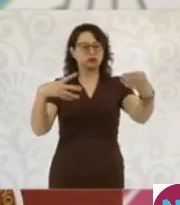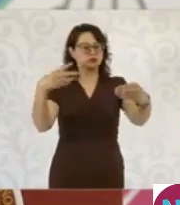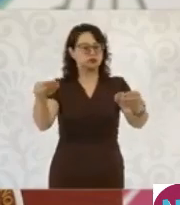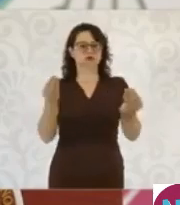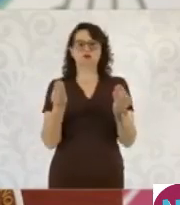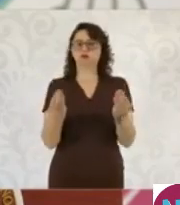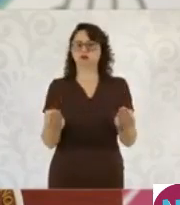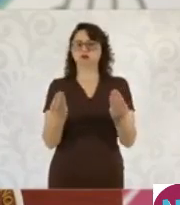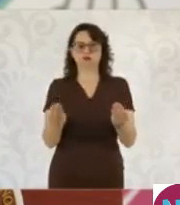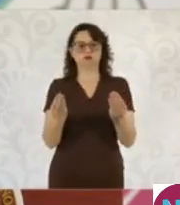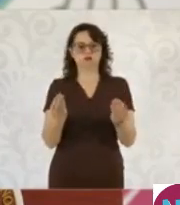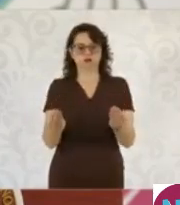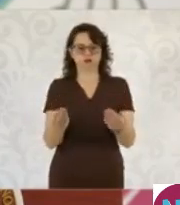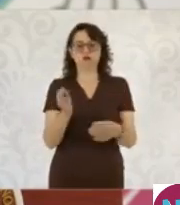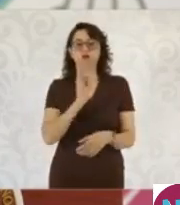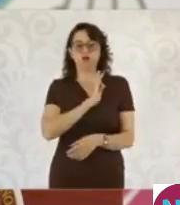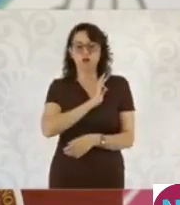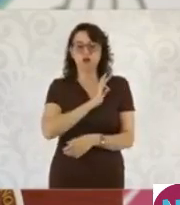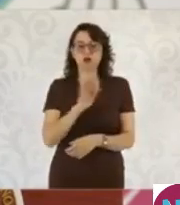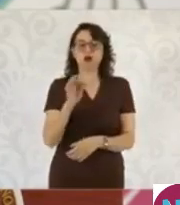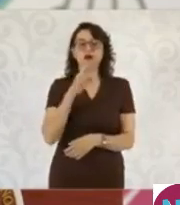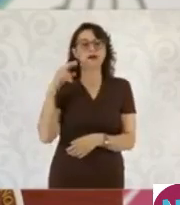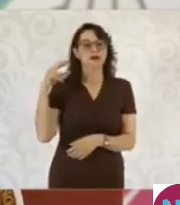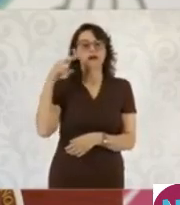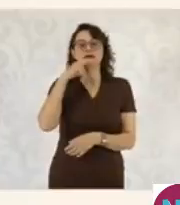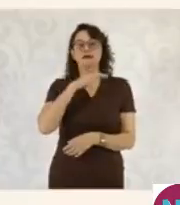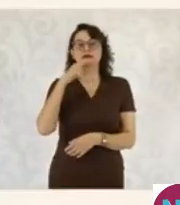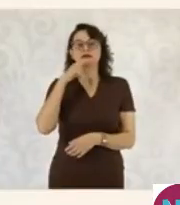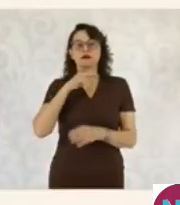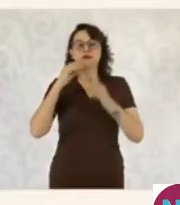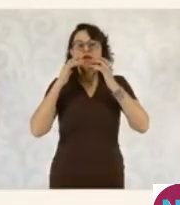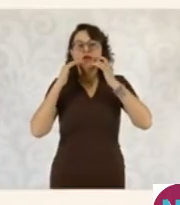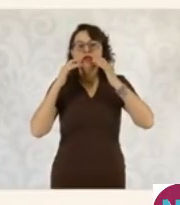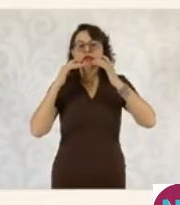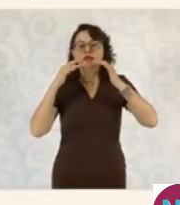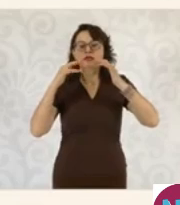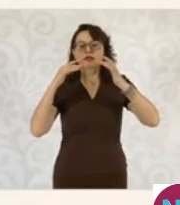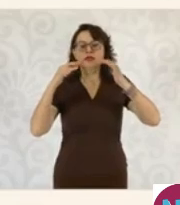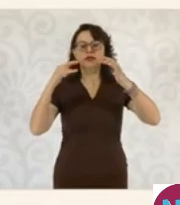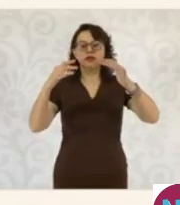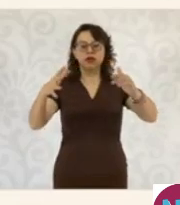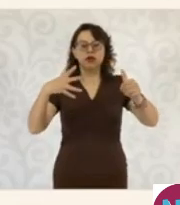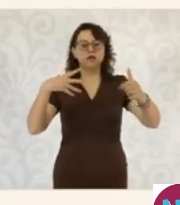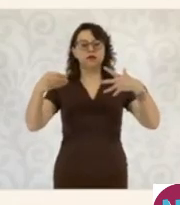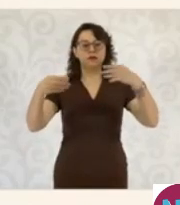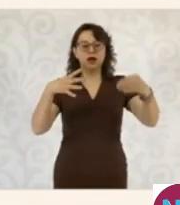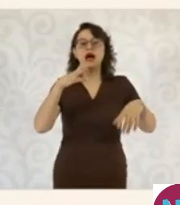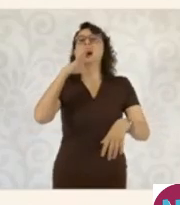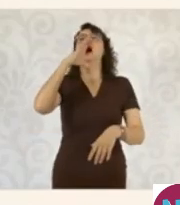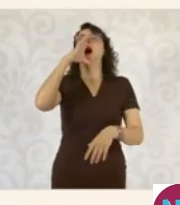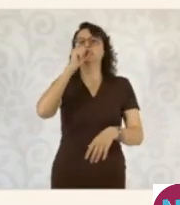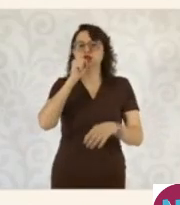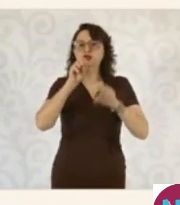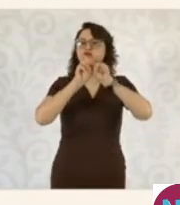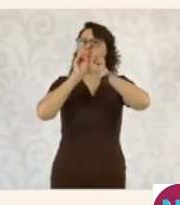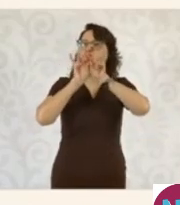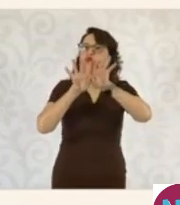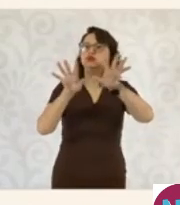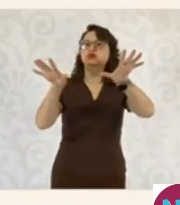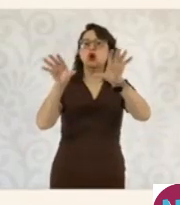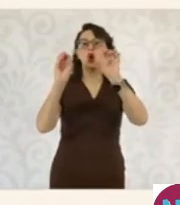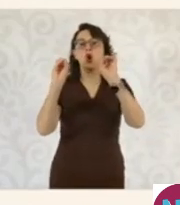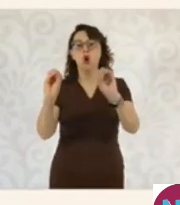mundo. Se puede propagar por vía aérea, por gotitas de saliva o al estornudar, o por